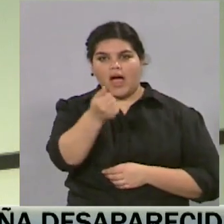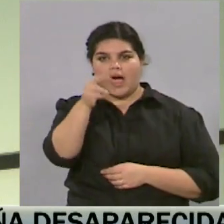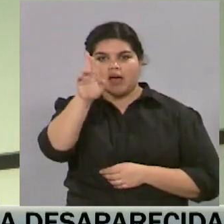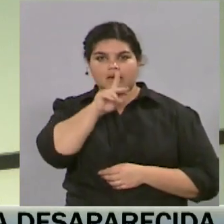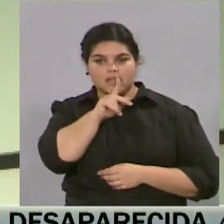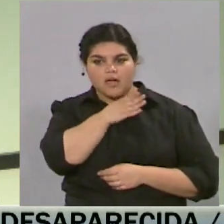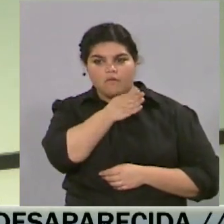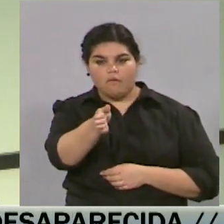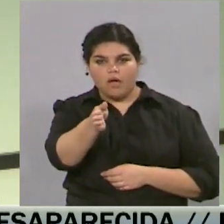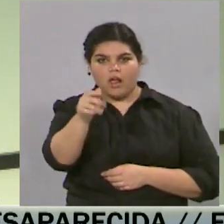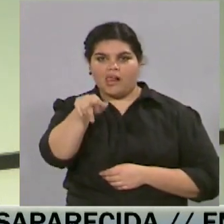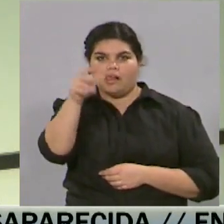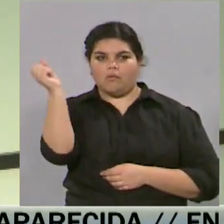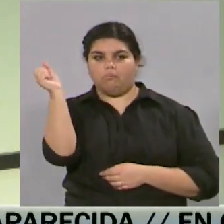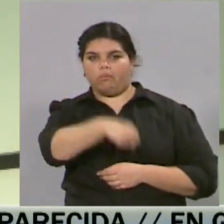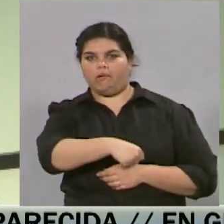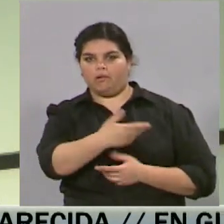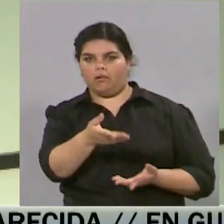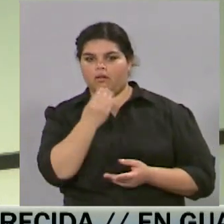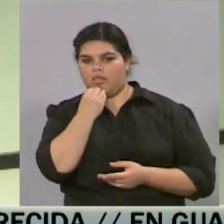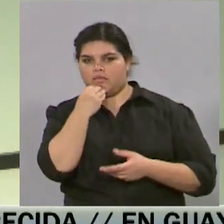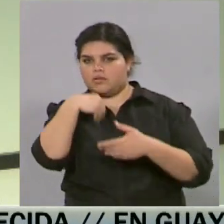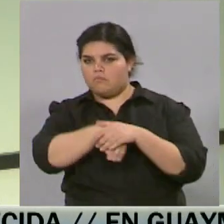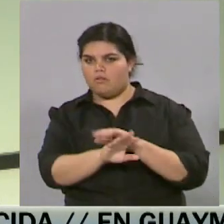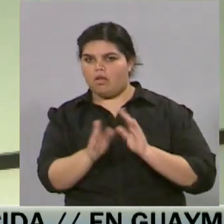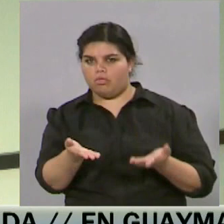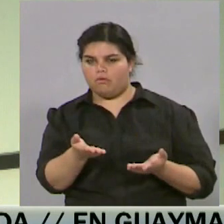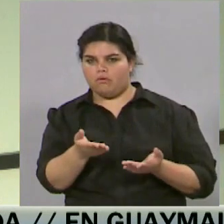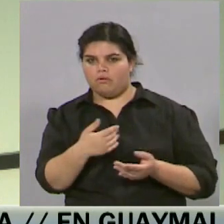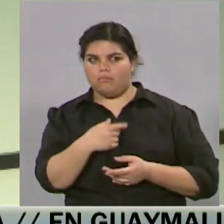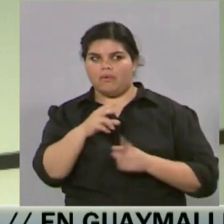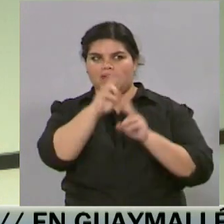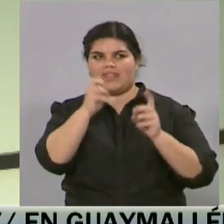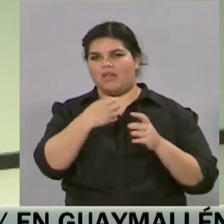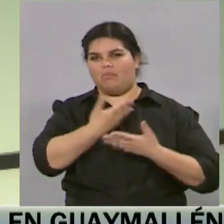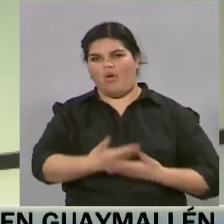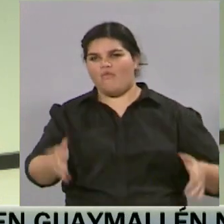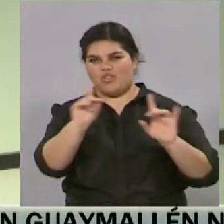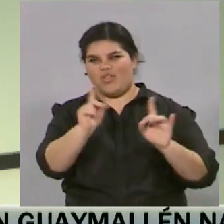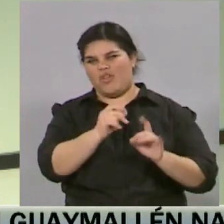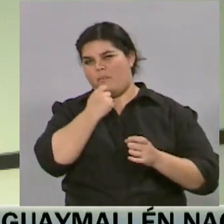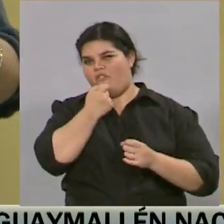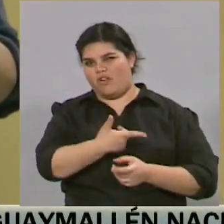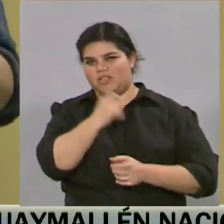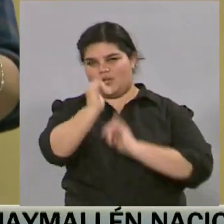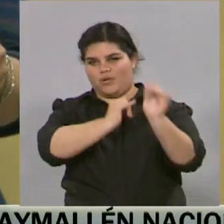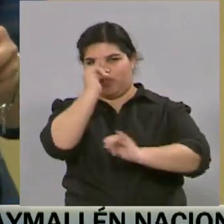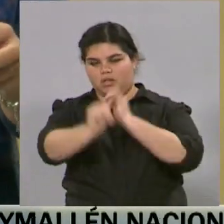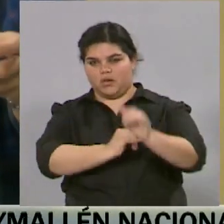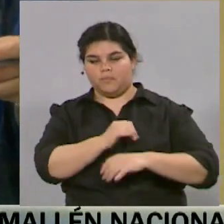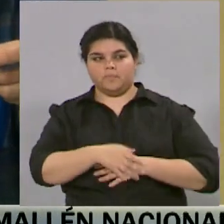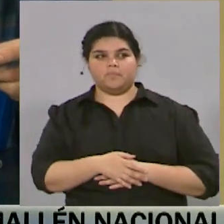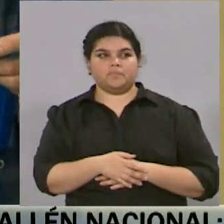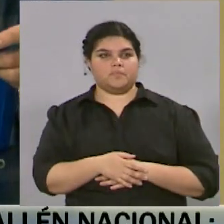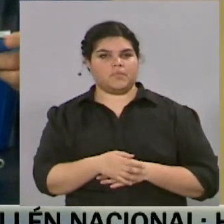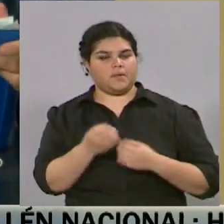aseguradora prefirió esconder bajo la alfombra. Para hablar en términos claros, para no entrar en tecnicismos que aburra a la teleaudiencia. Seguro. Así es.